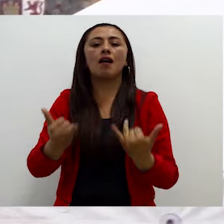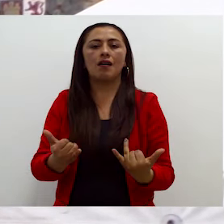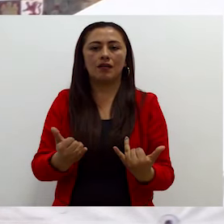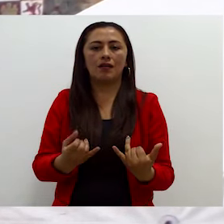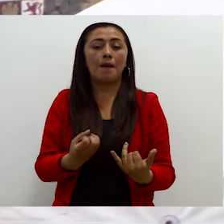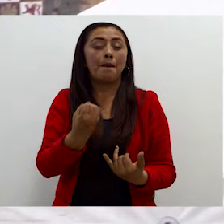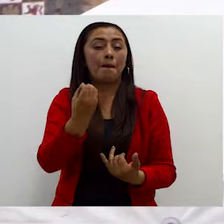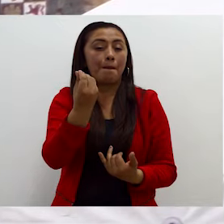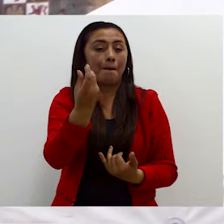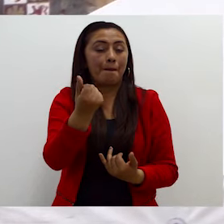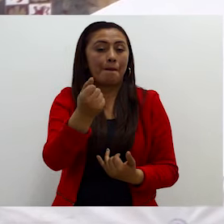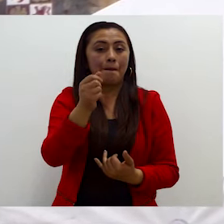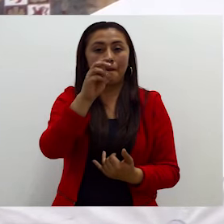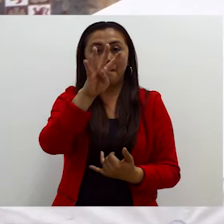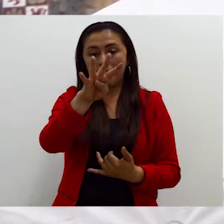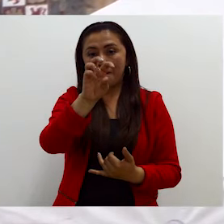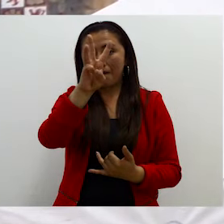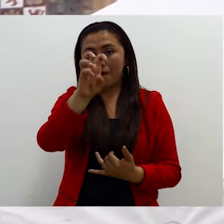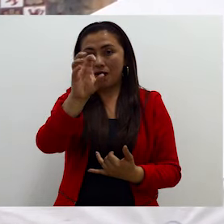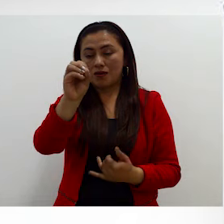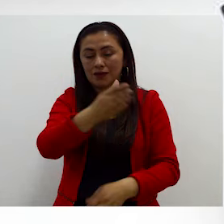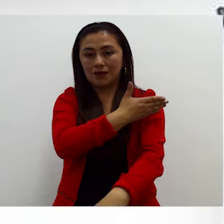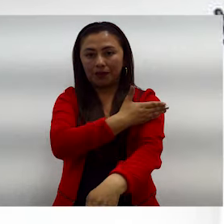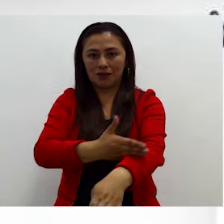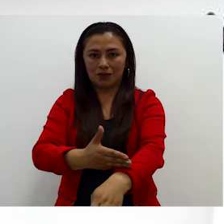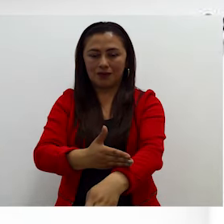convenio el día 26 de junio